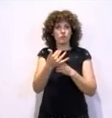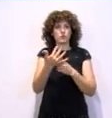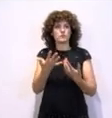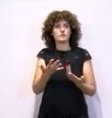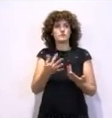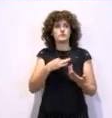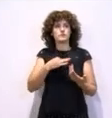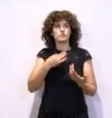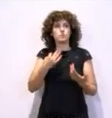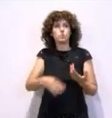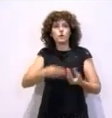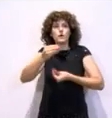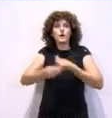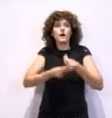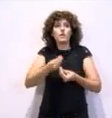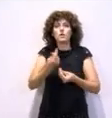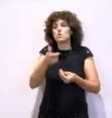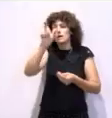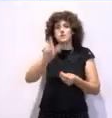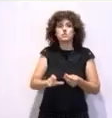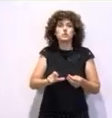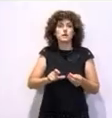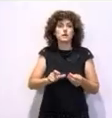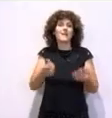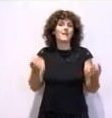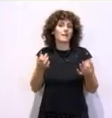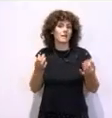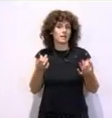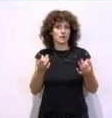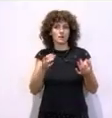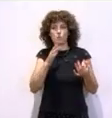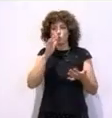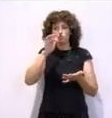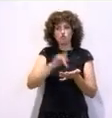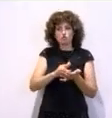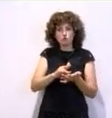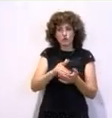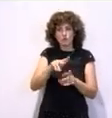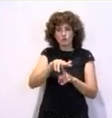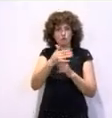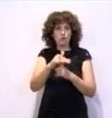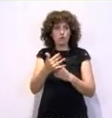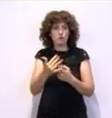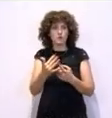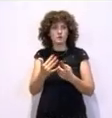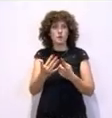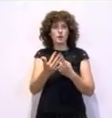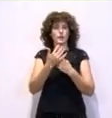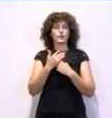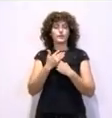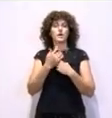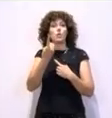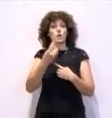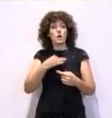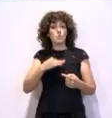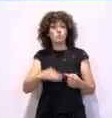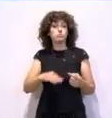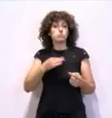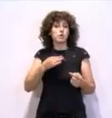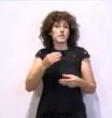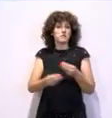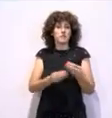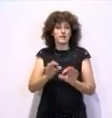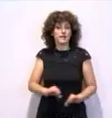hacer un individuo ante cosas que le superan? Y una de las posibilidades que se le dan es no hacer